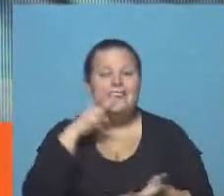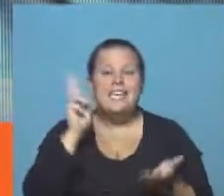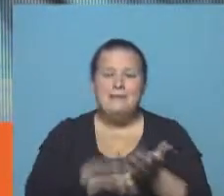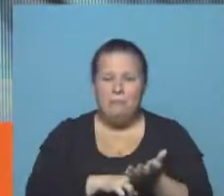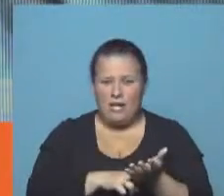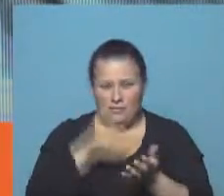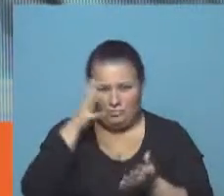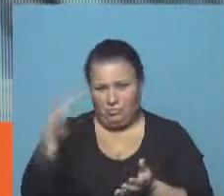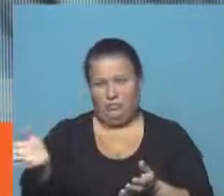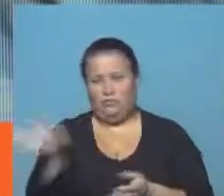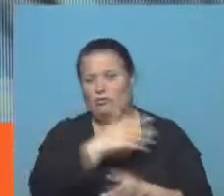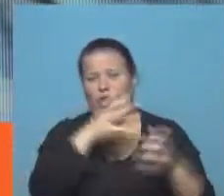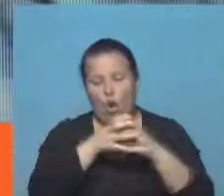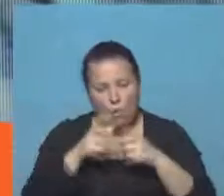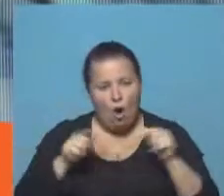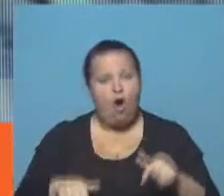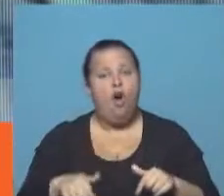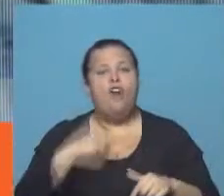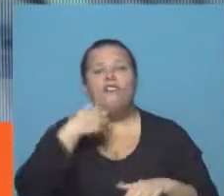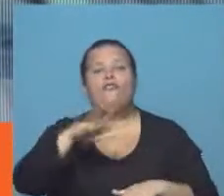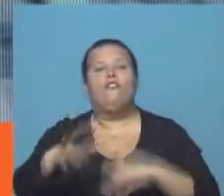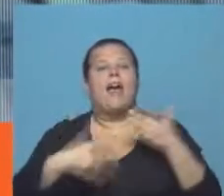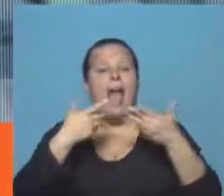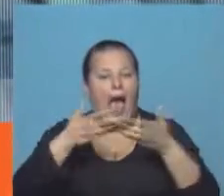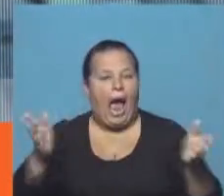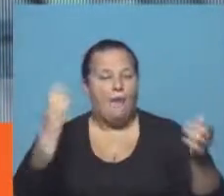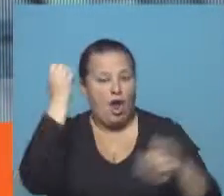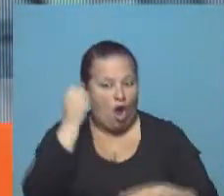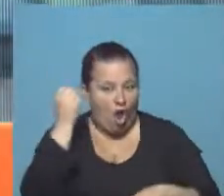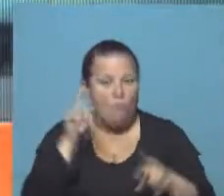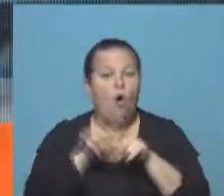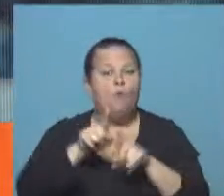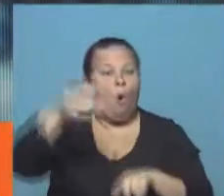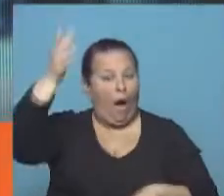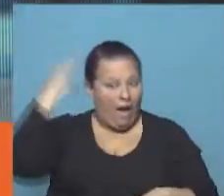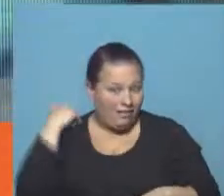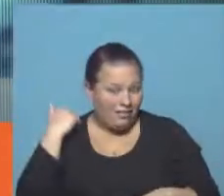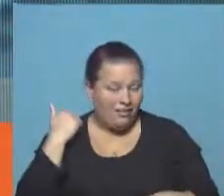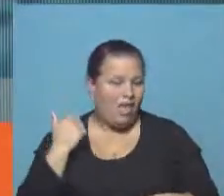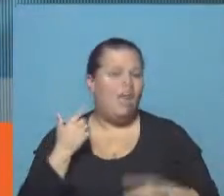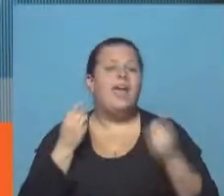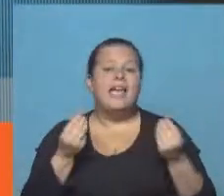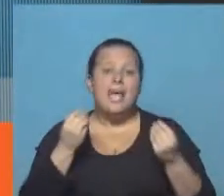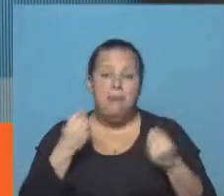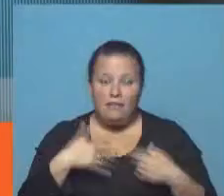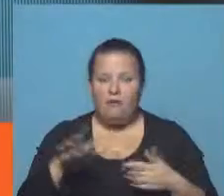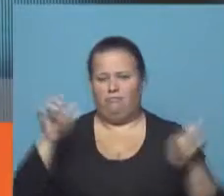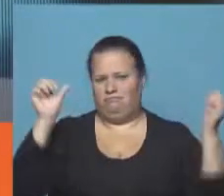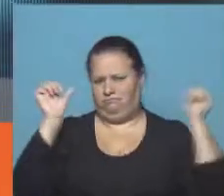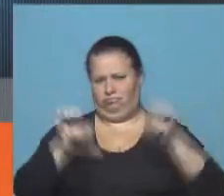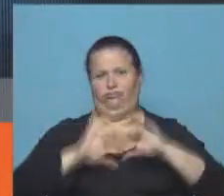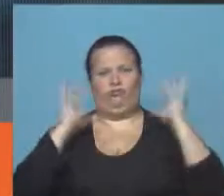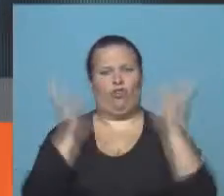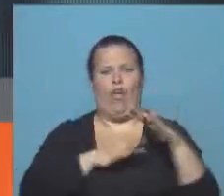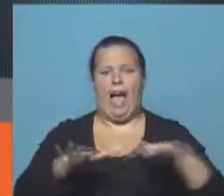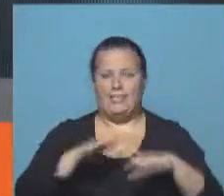son abrumadores en todos los sectores, si hoy se produjera un proceso de apertura económica como existió en otra época, lo que ocurriría sería una caída generalizada de la